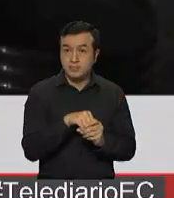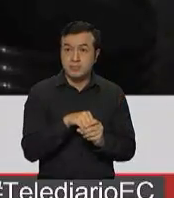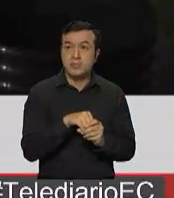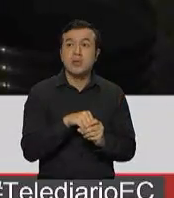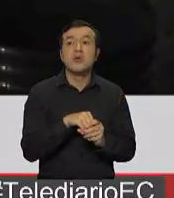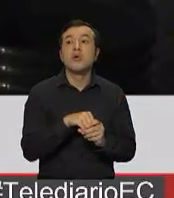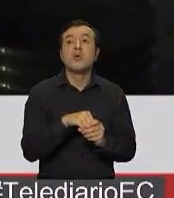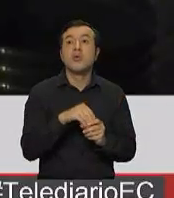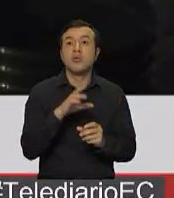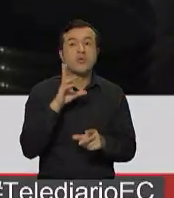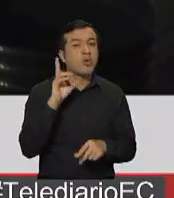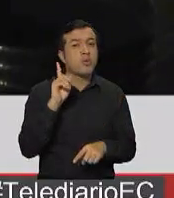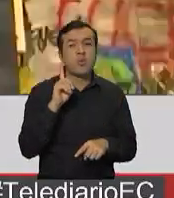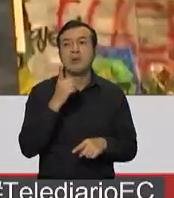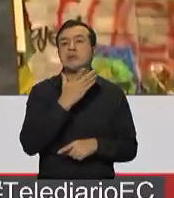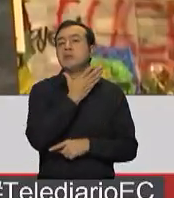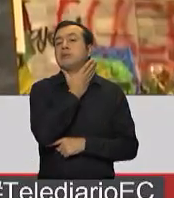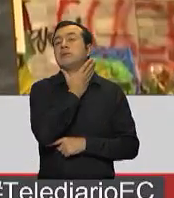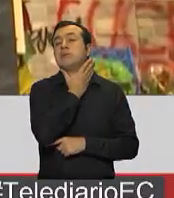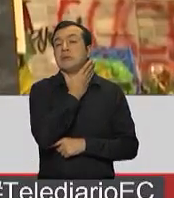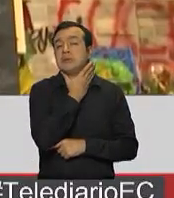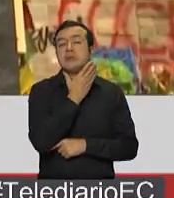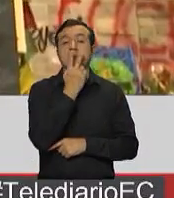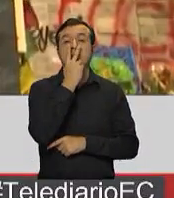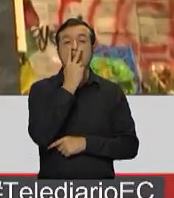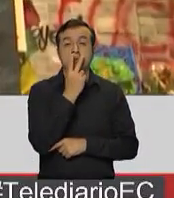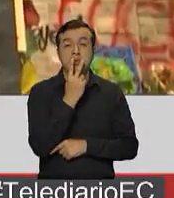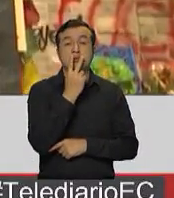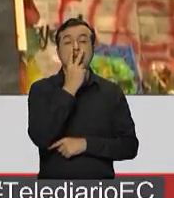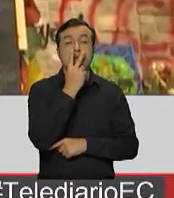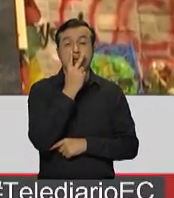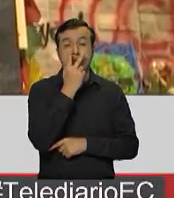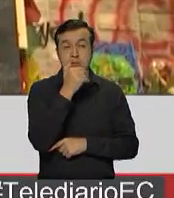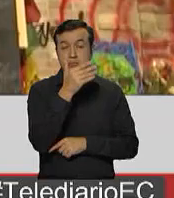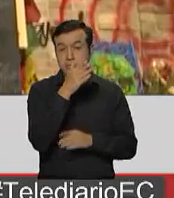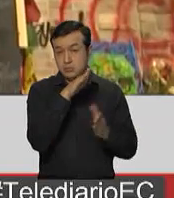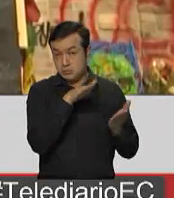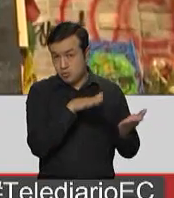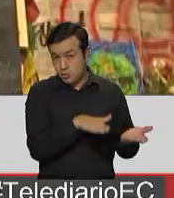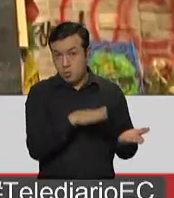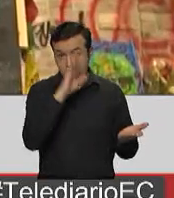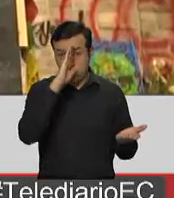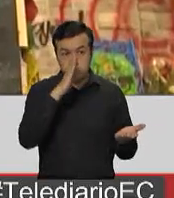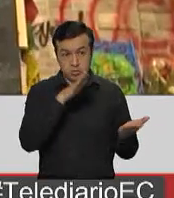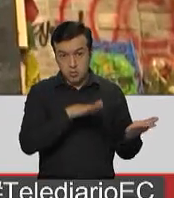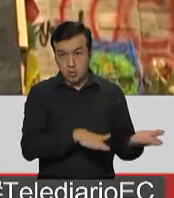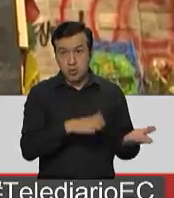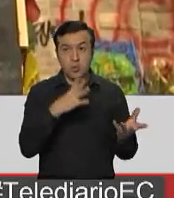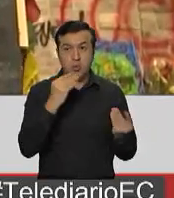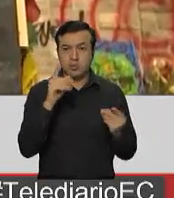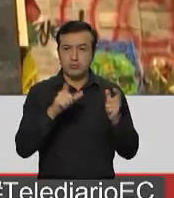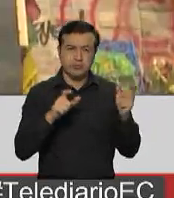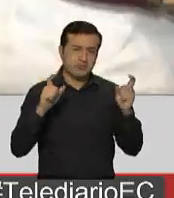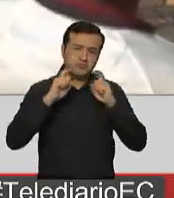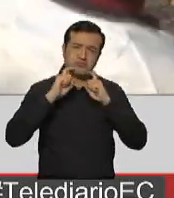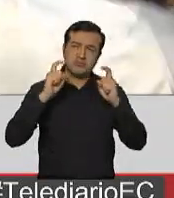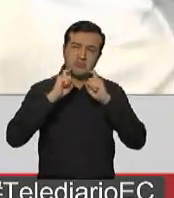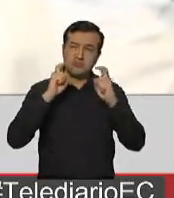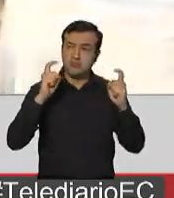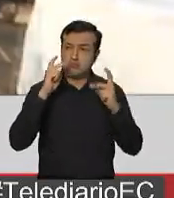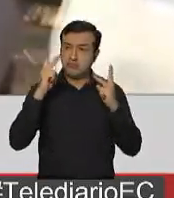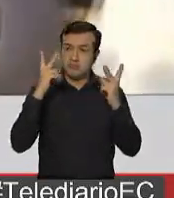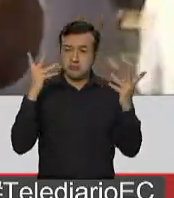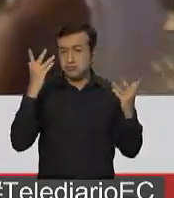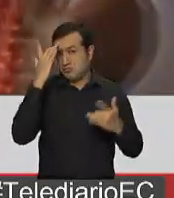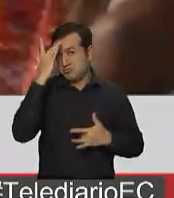Con la frase "No puedo respirar" como lema, pronunciada por George Floyd cuando moría a manos de la policía, miles de personas desafiaron a la pandemia